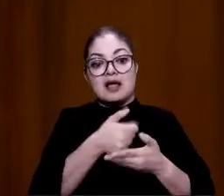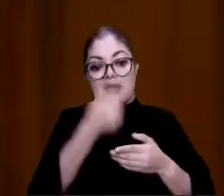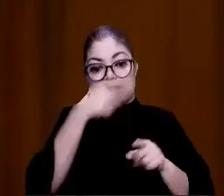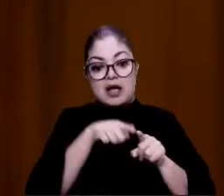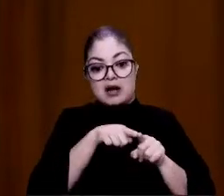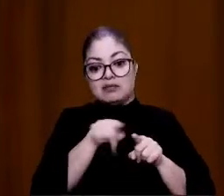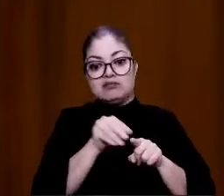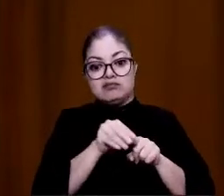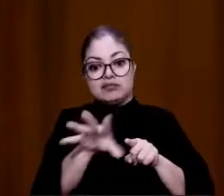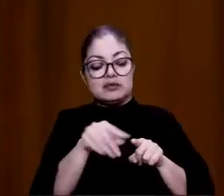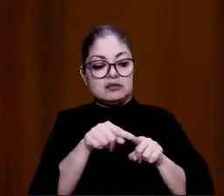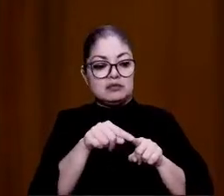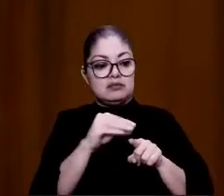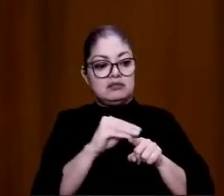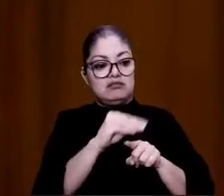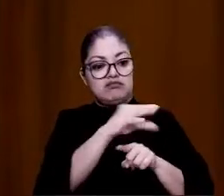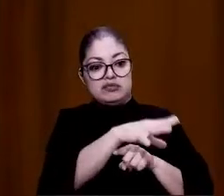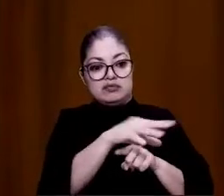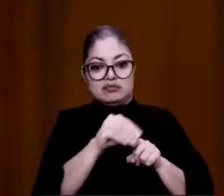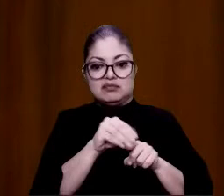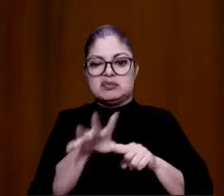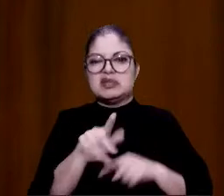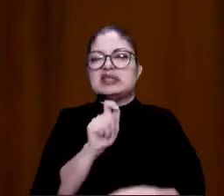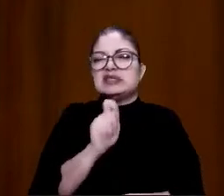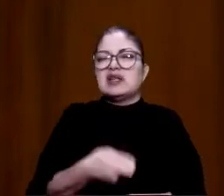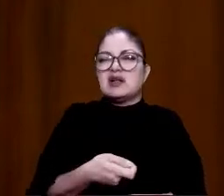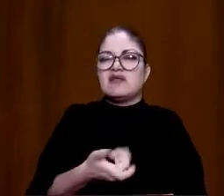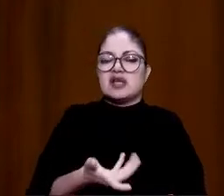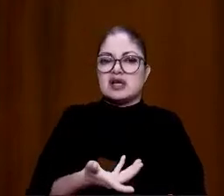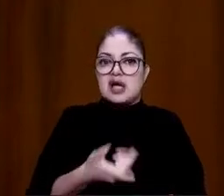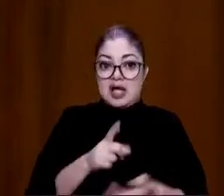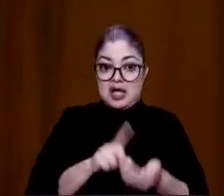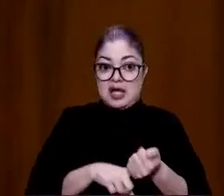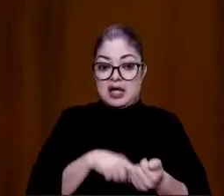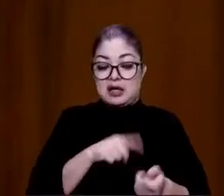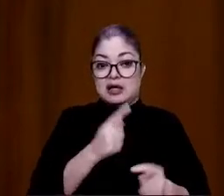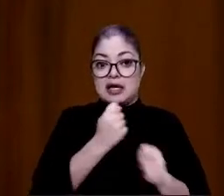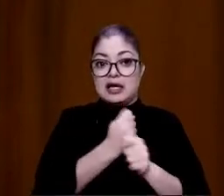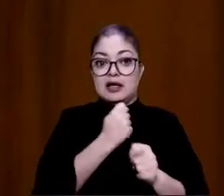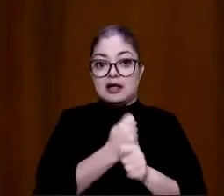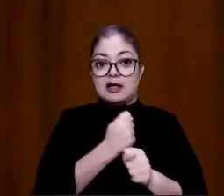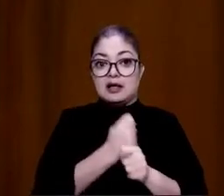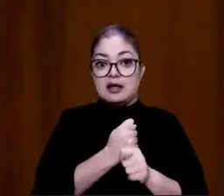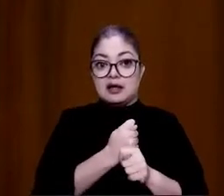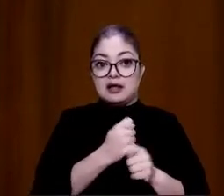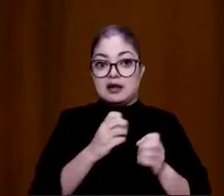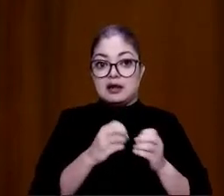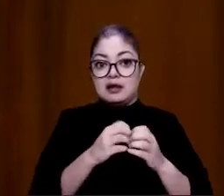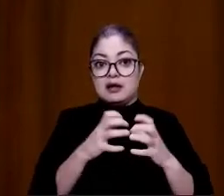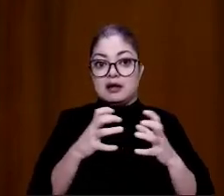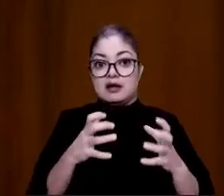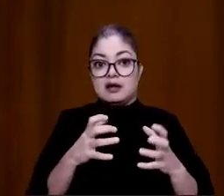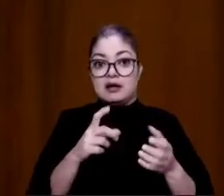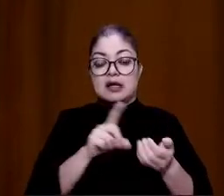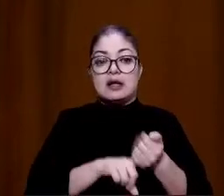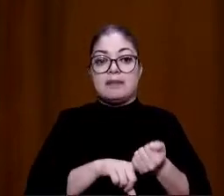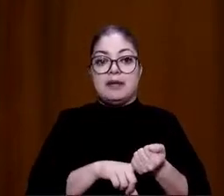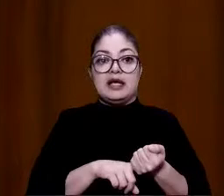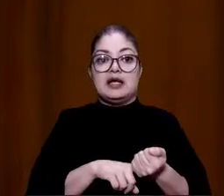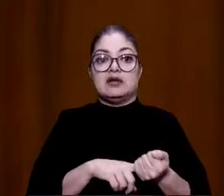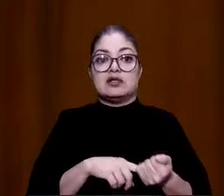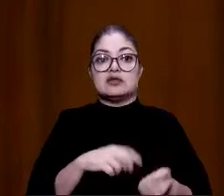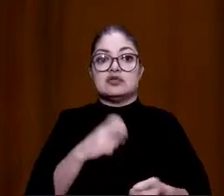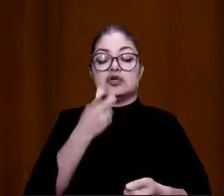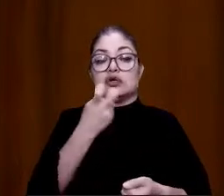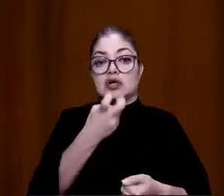¿Qué significa un sistema troncoalimentador? Los sistemas de transporte masivo que llevan gran número de pasajeros